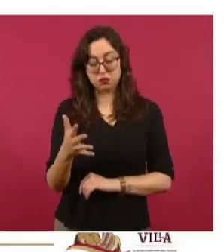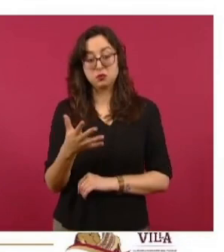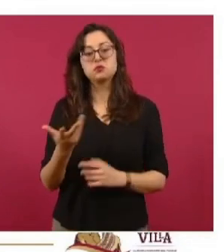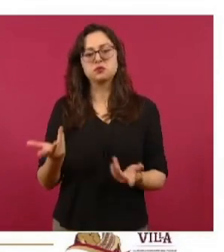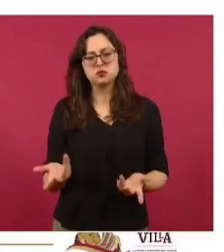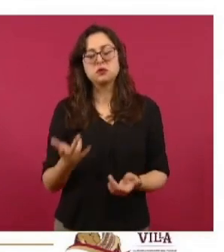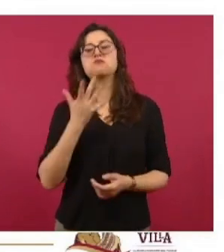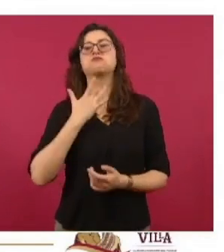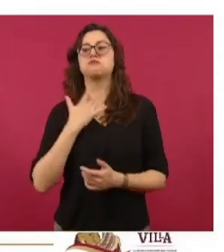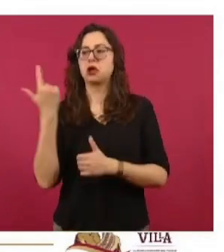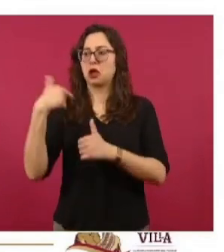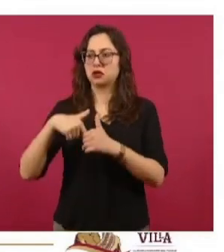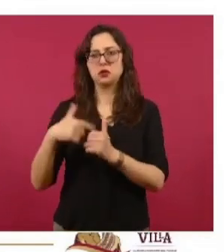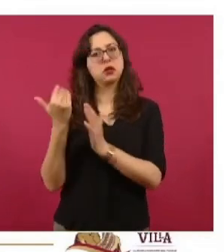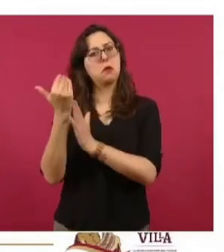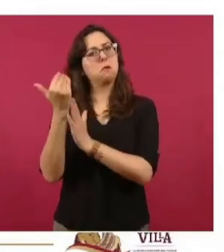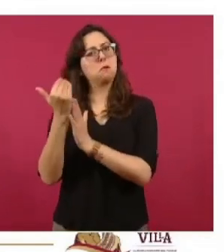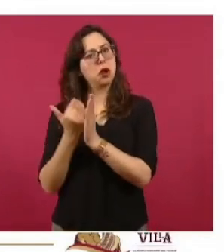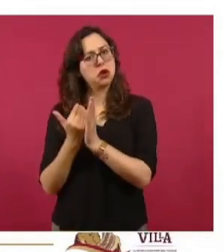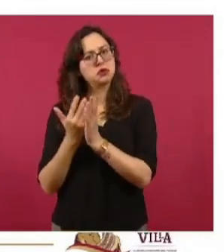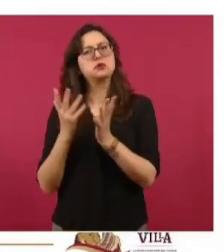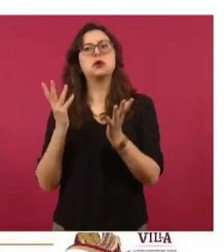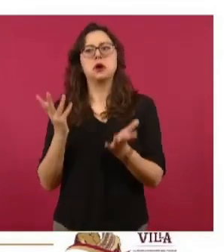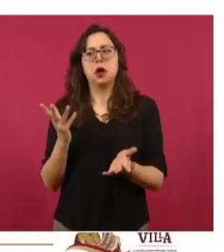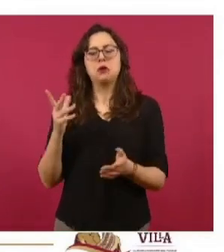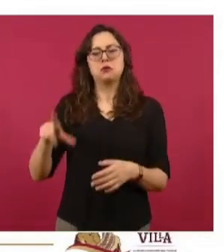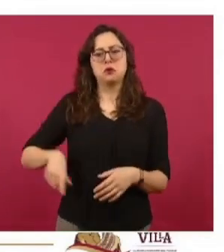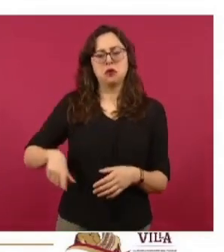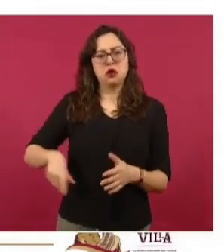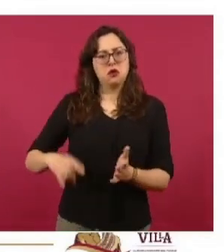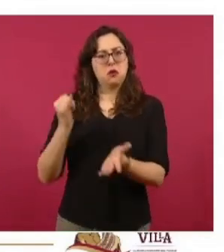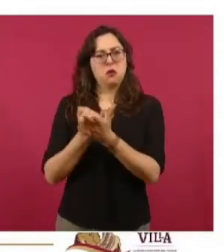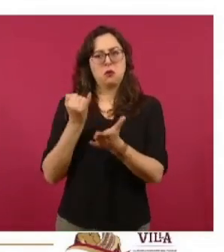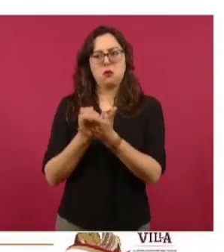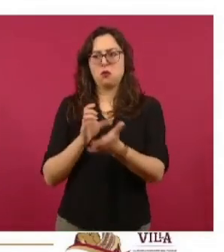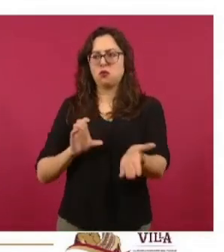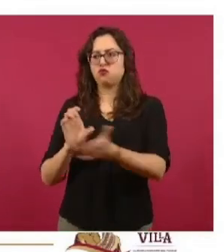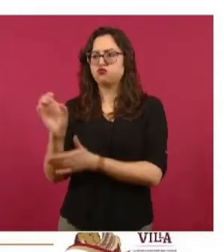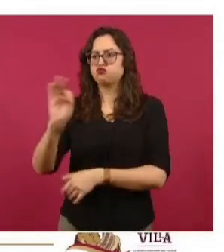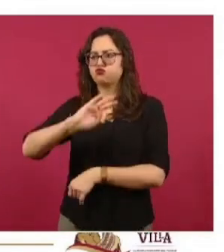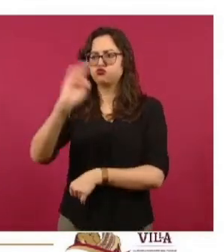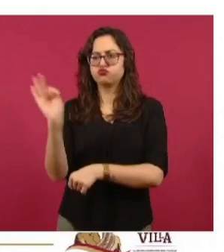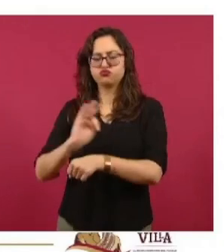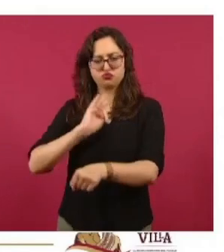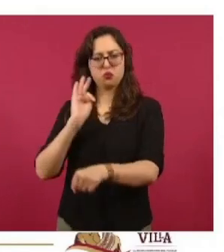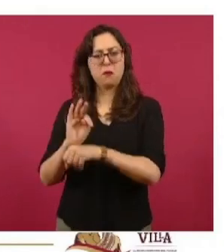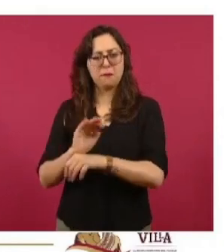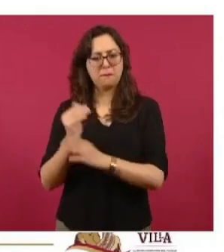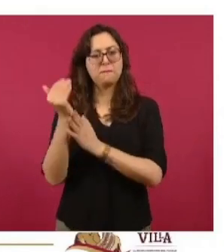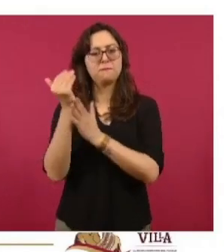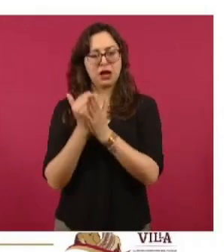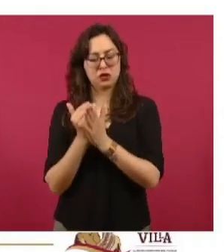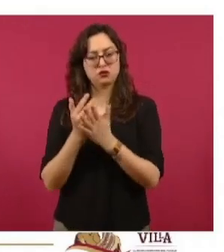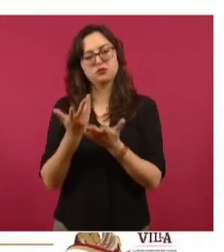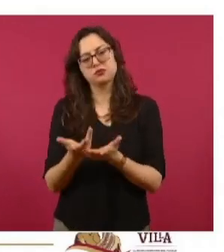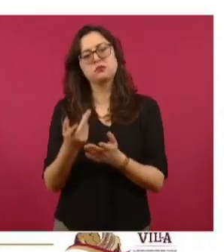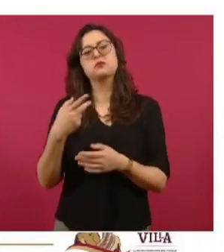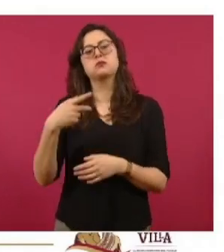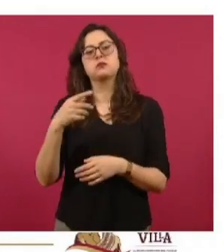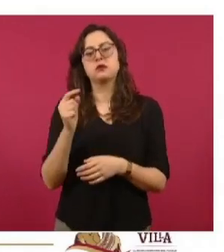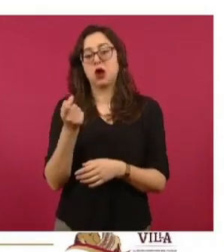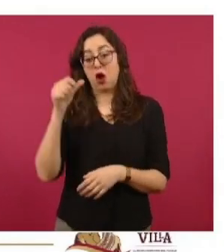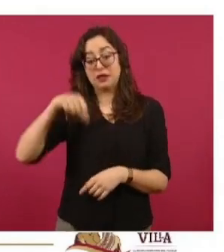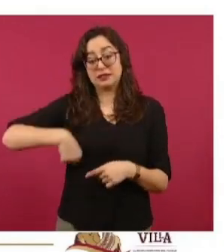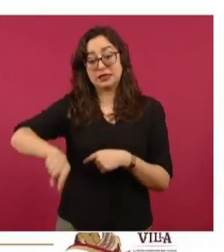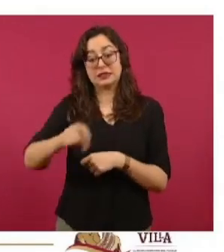incentivo fiscal aumentó un poco esta semana. Es 47.3% para la regular,